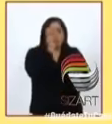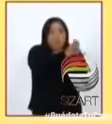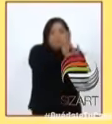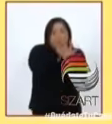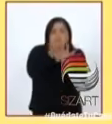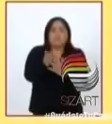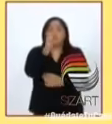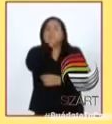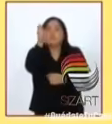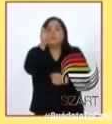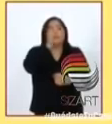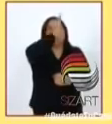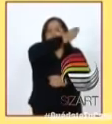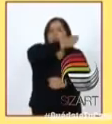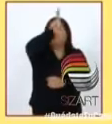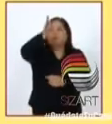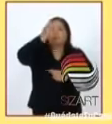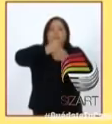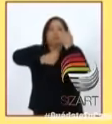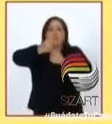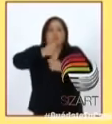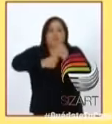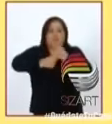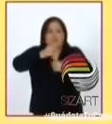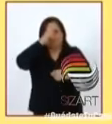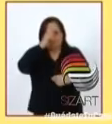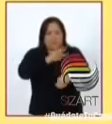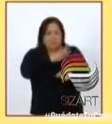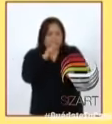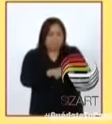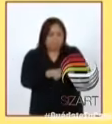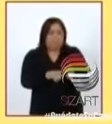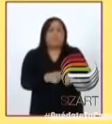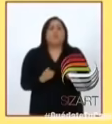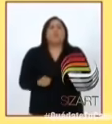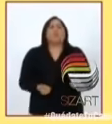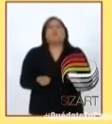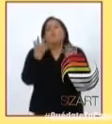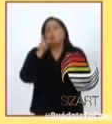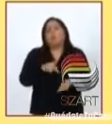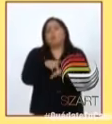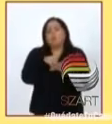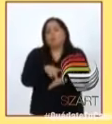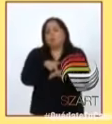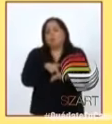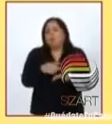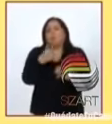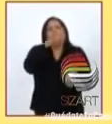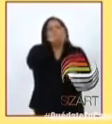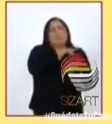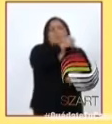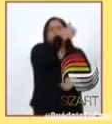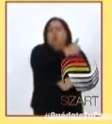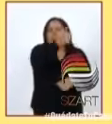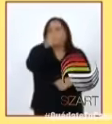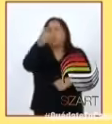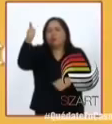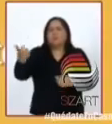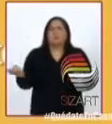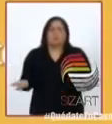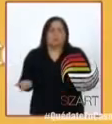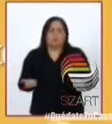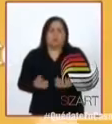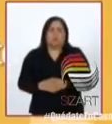100 tiendas de productos para mascotas. ¿Cuántos kilogramos de alimento le tocarán a cada tienda?